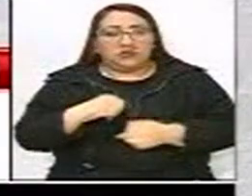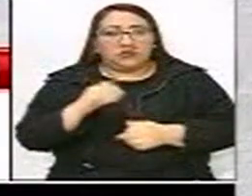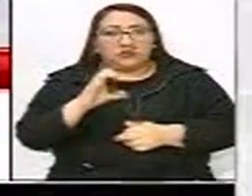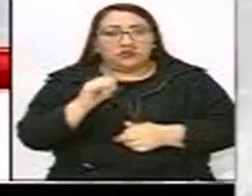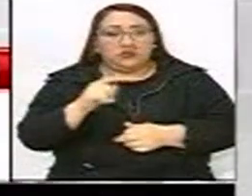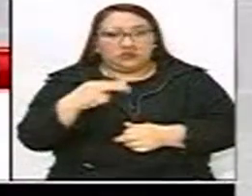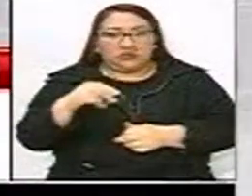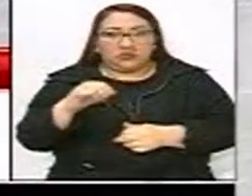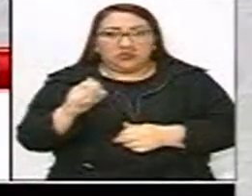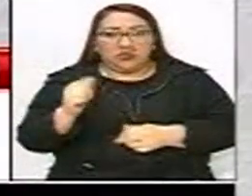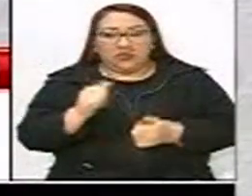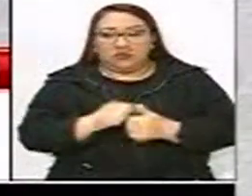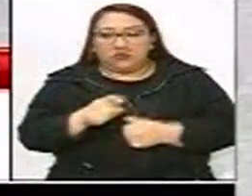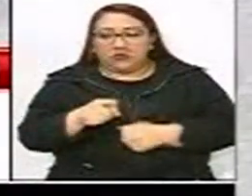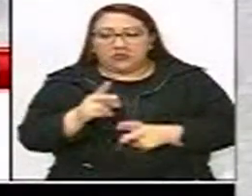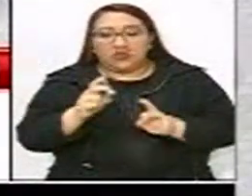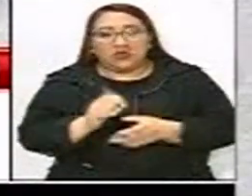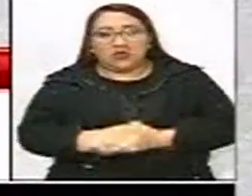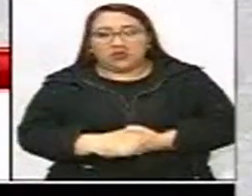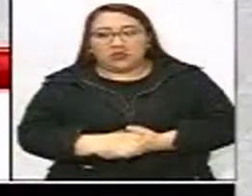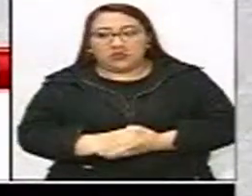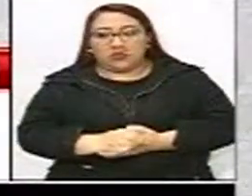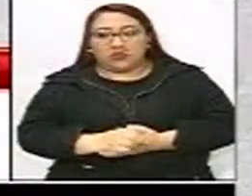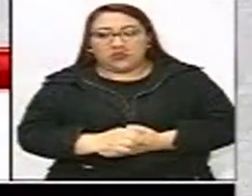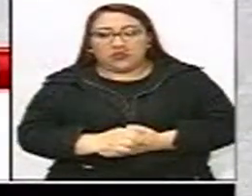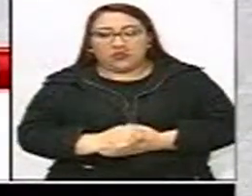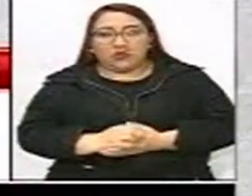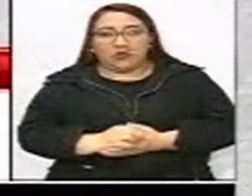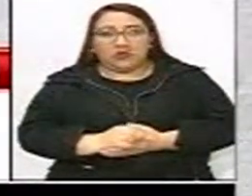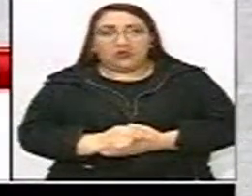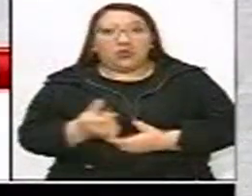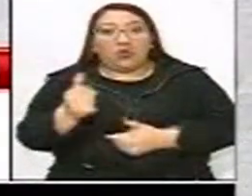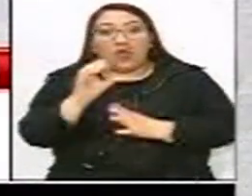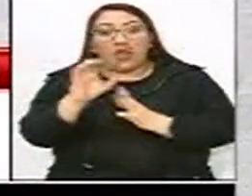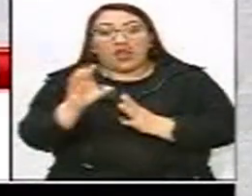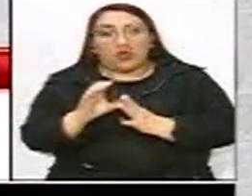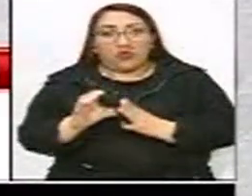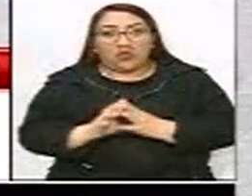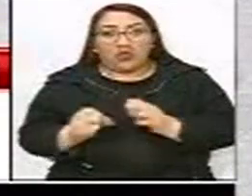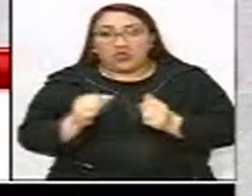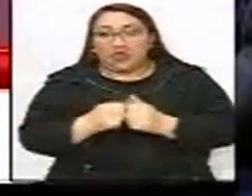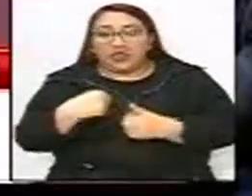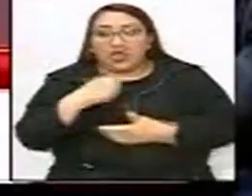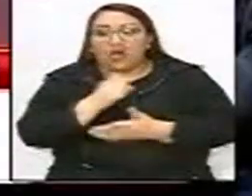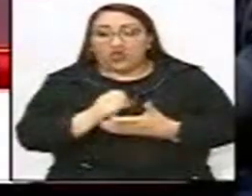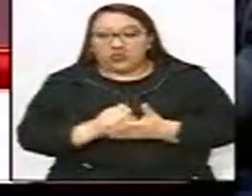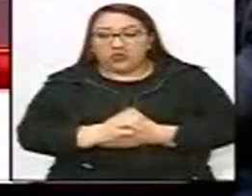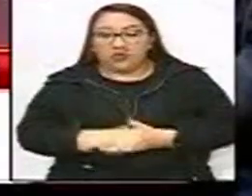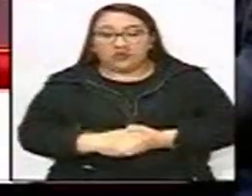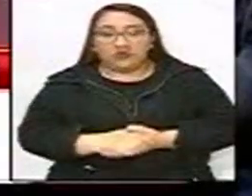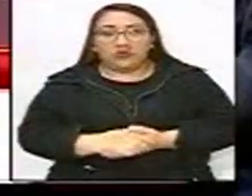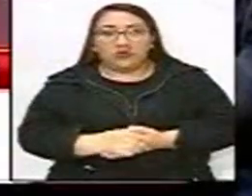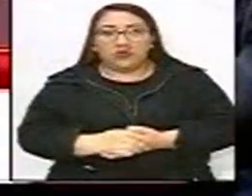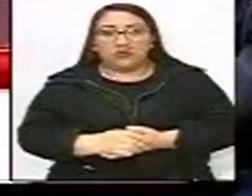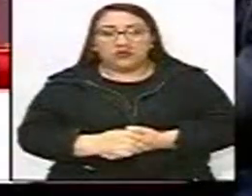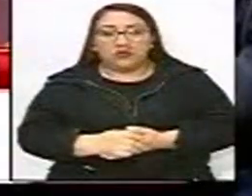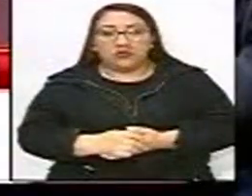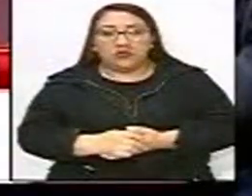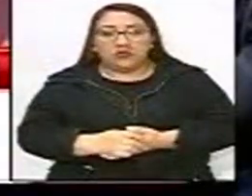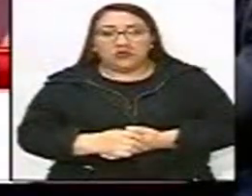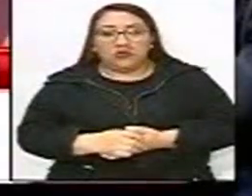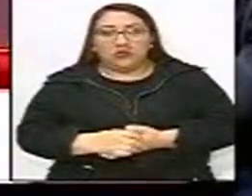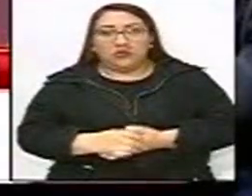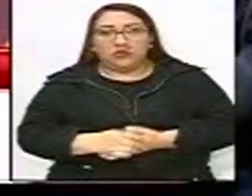Castañeda Locio a este respecto? ¿Cuáles son las cláusulas previstas en el contrato de concesión